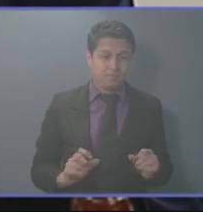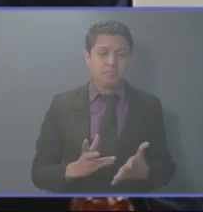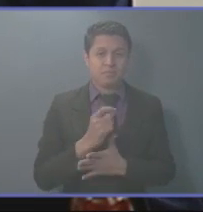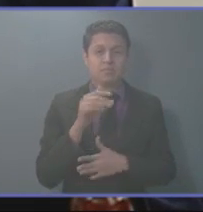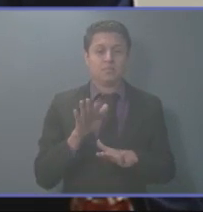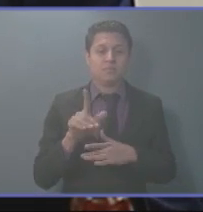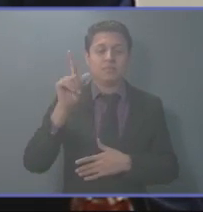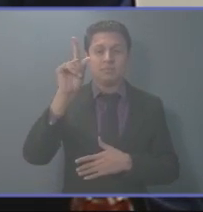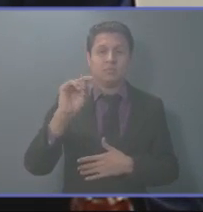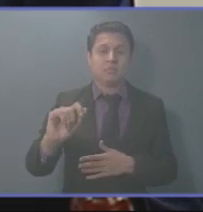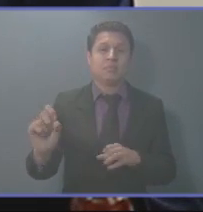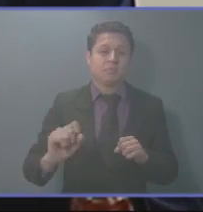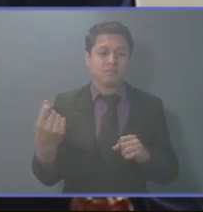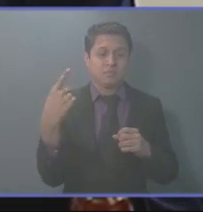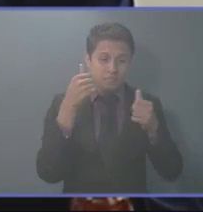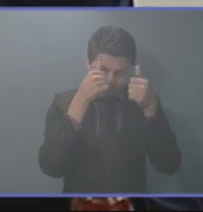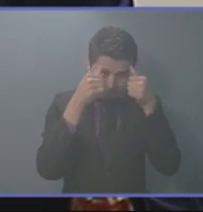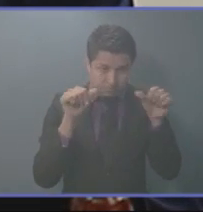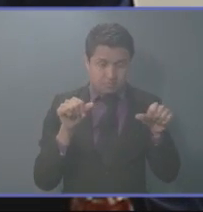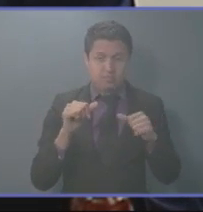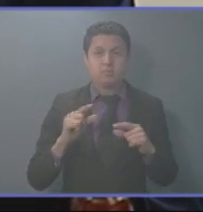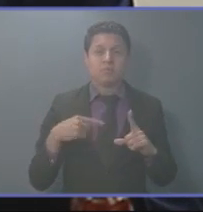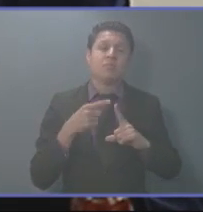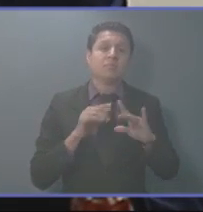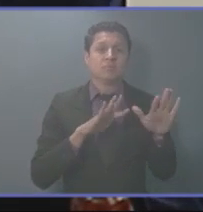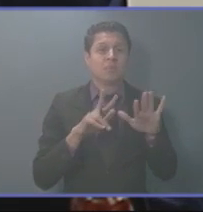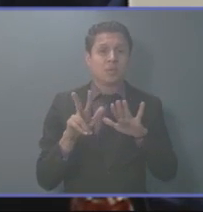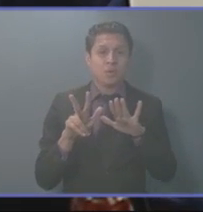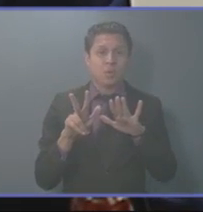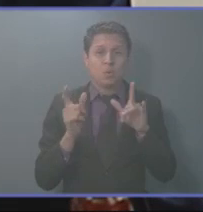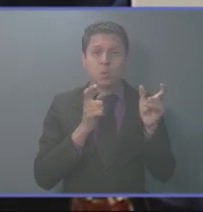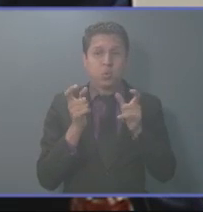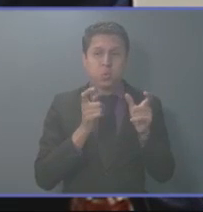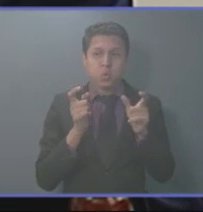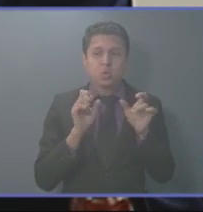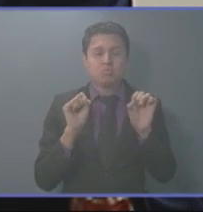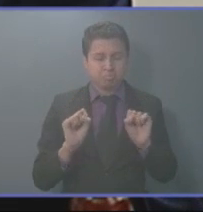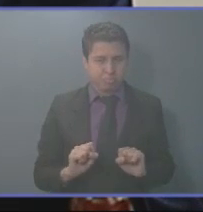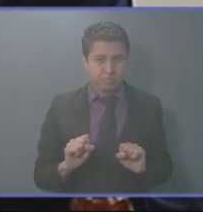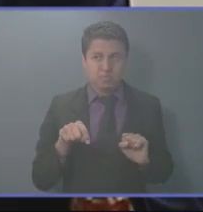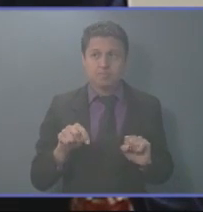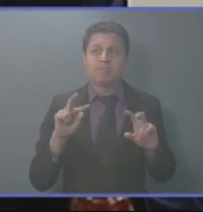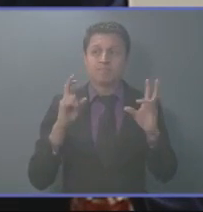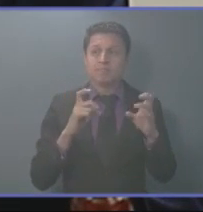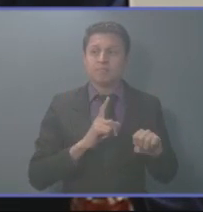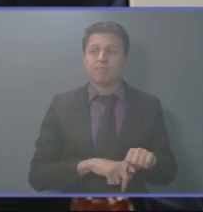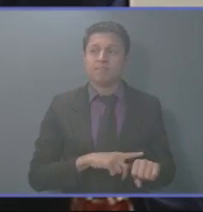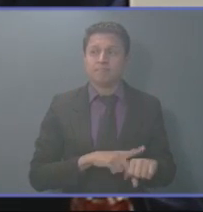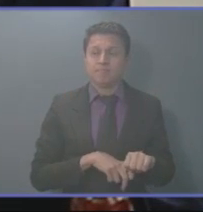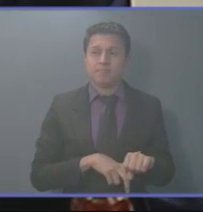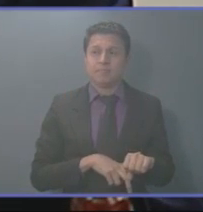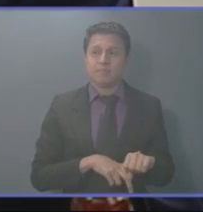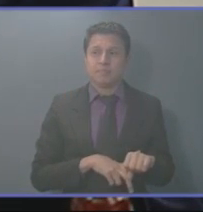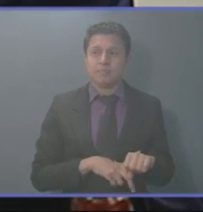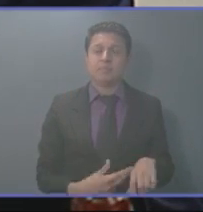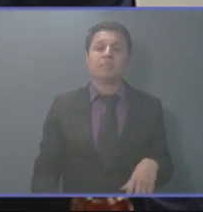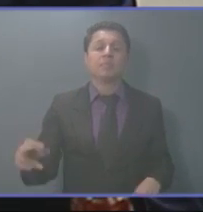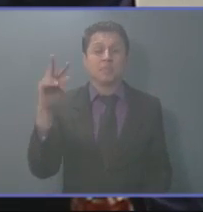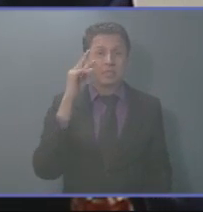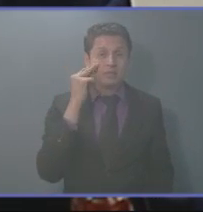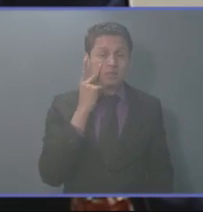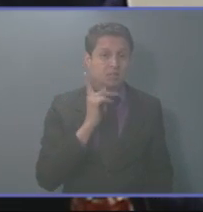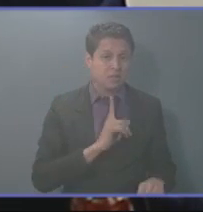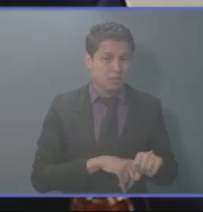Dios, aprobar la cobertura hasta los 18 años. Aquí el tema es el tiempo, es cuestión de